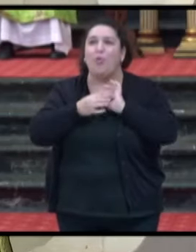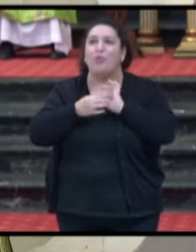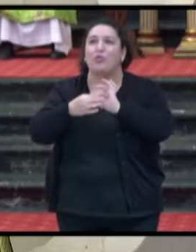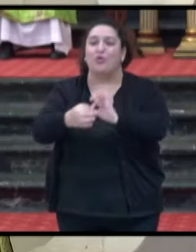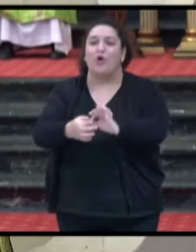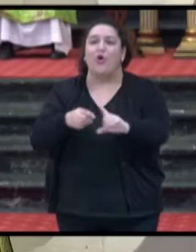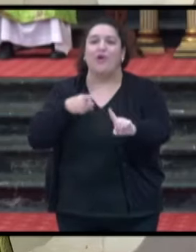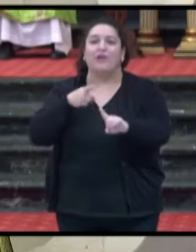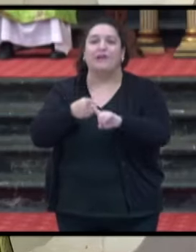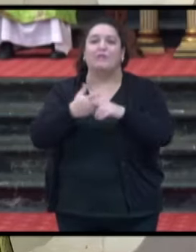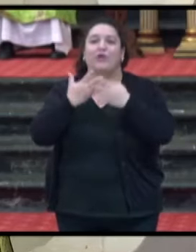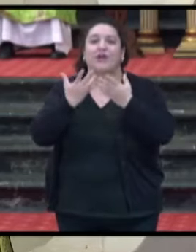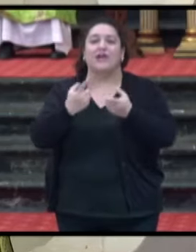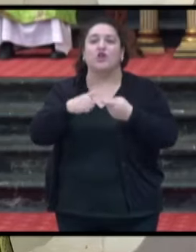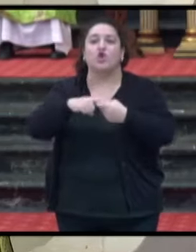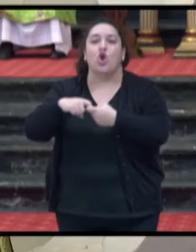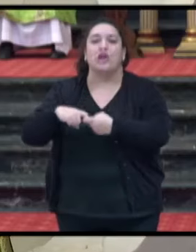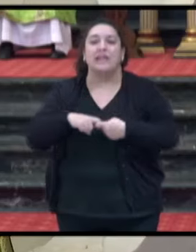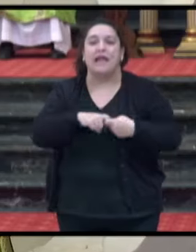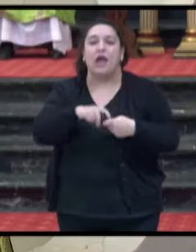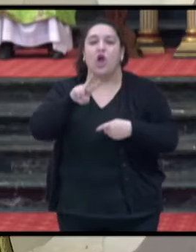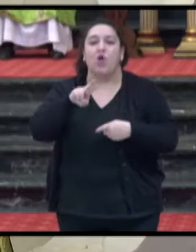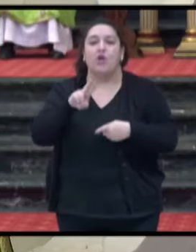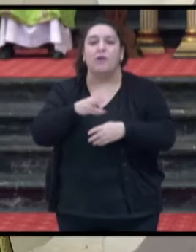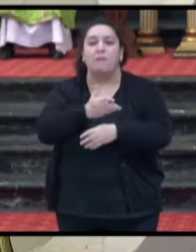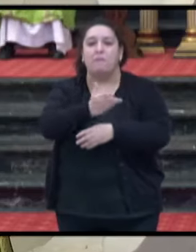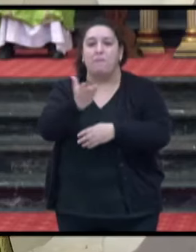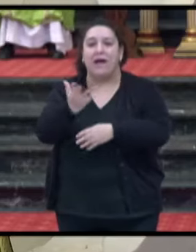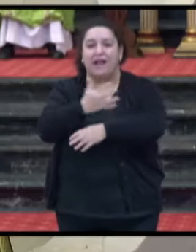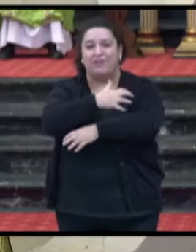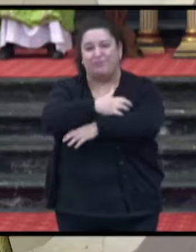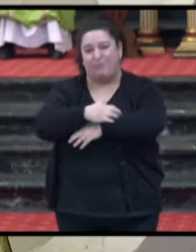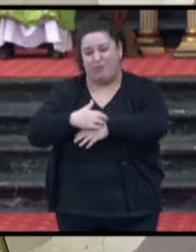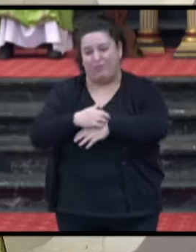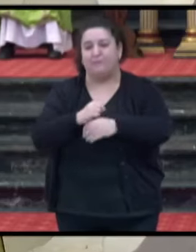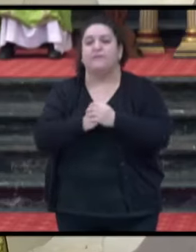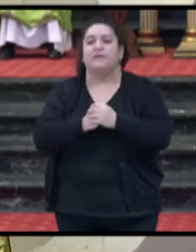solidarios con nuestros hermanos más pobres y así sea